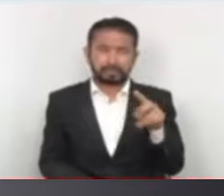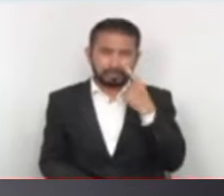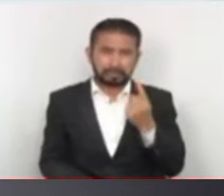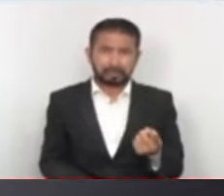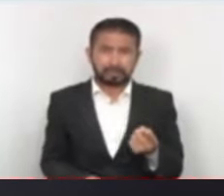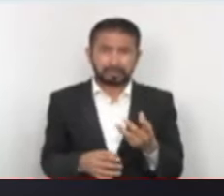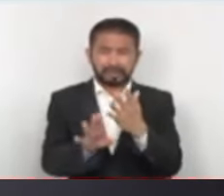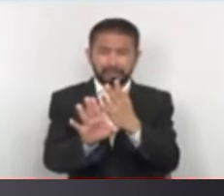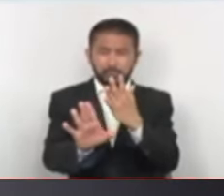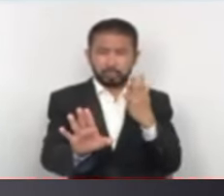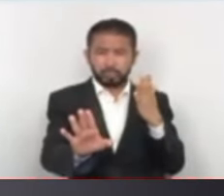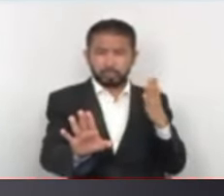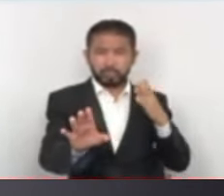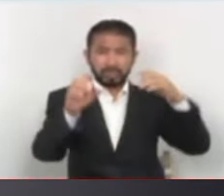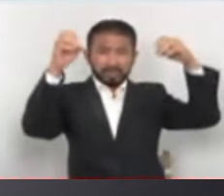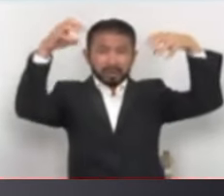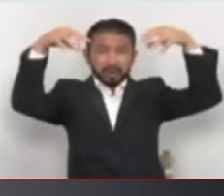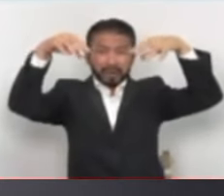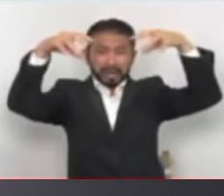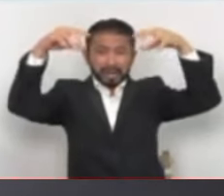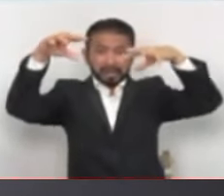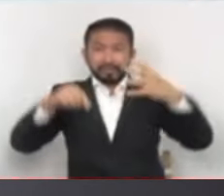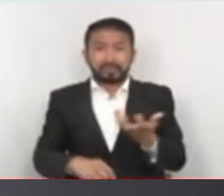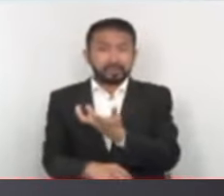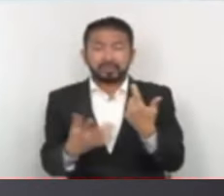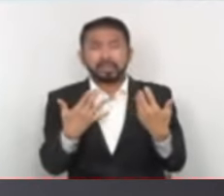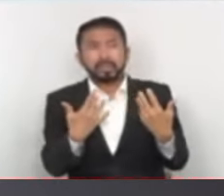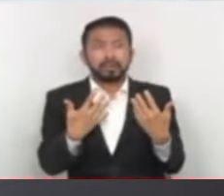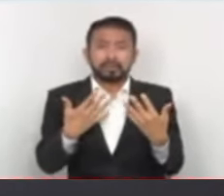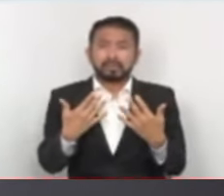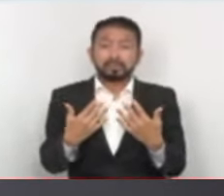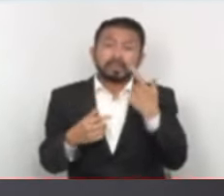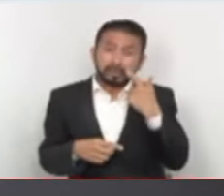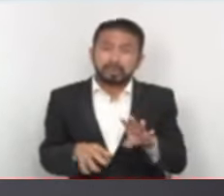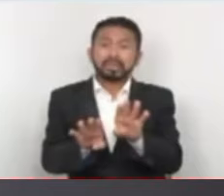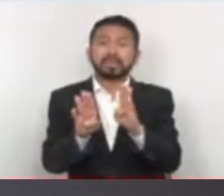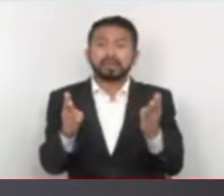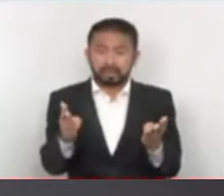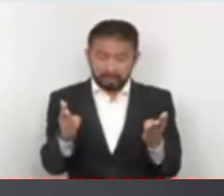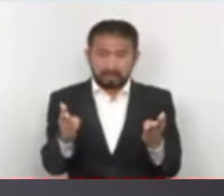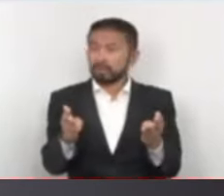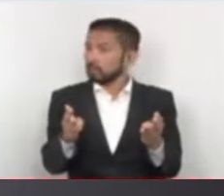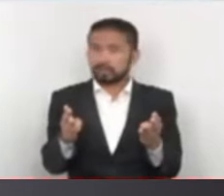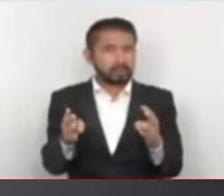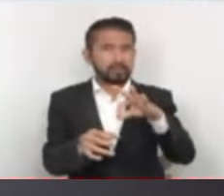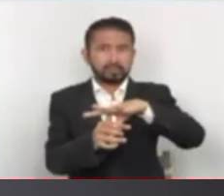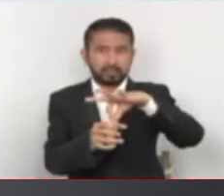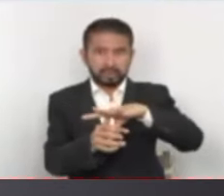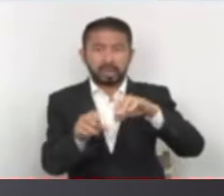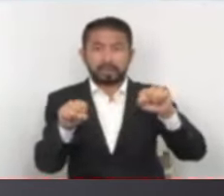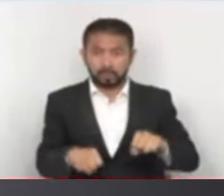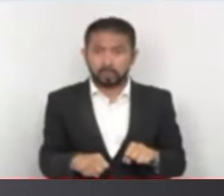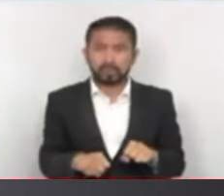que había unas colas y estaban bajo la lluvia, todavía esperando a ver si abrían nuevamente el centro de votación y poder